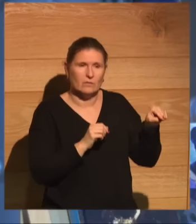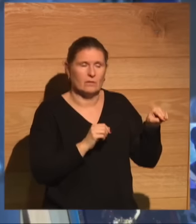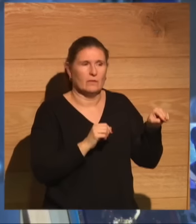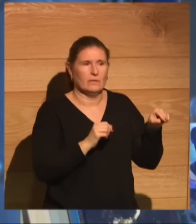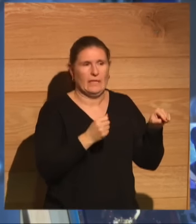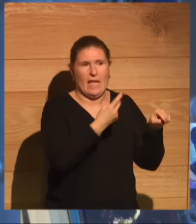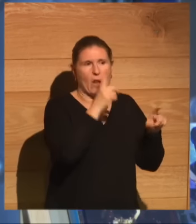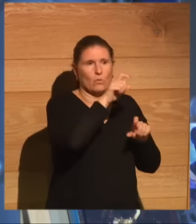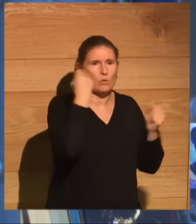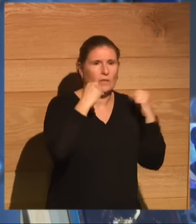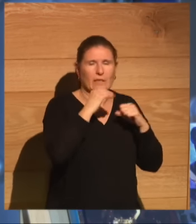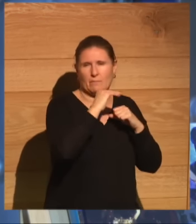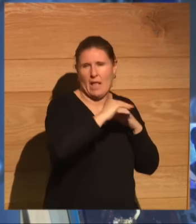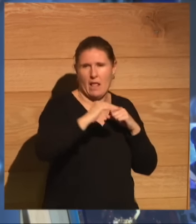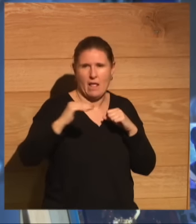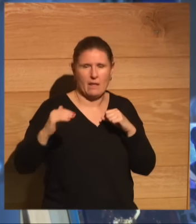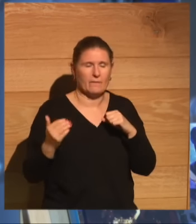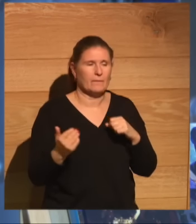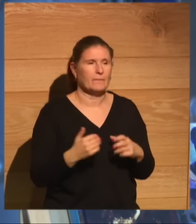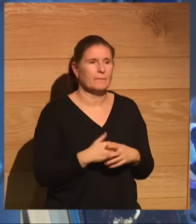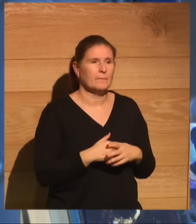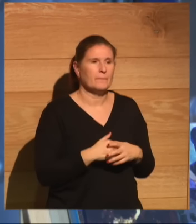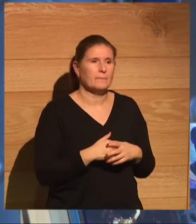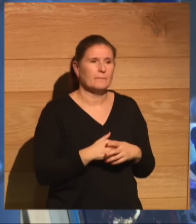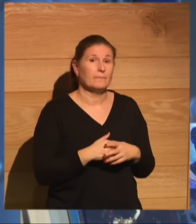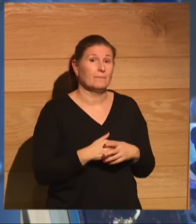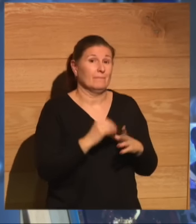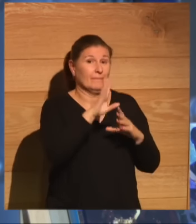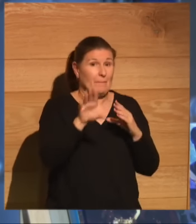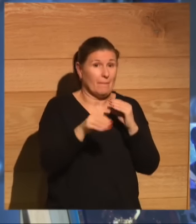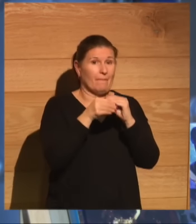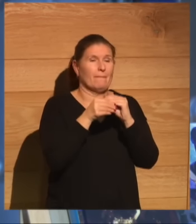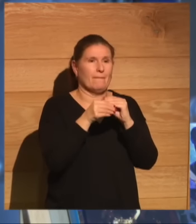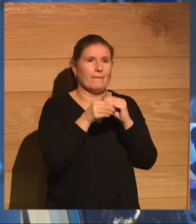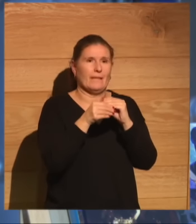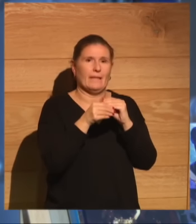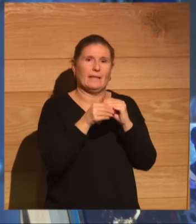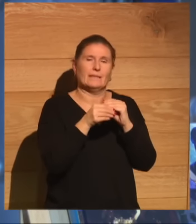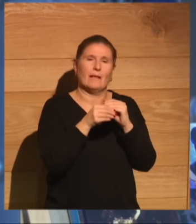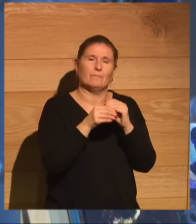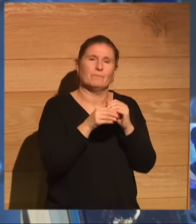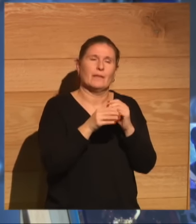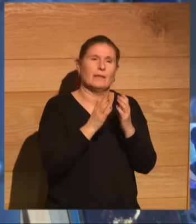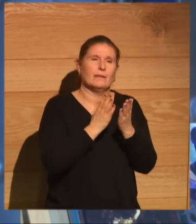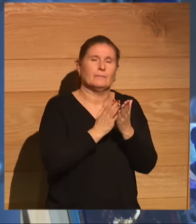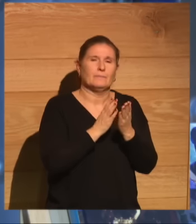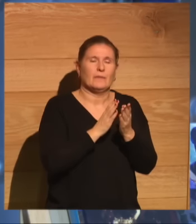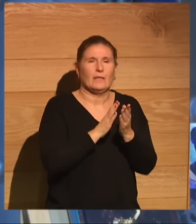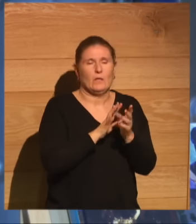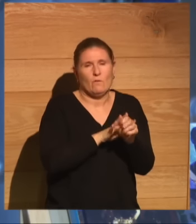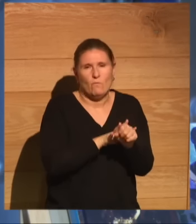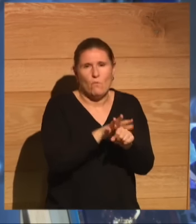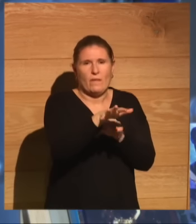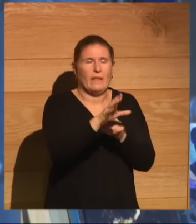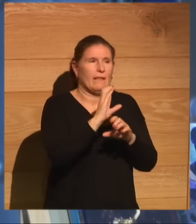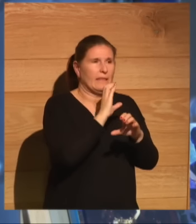personajes, sobre todo villanos, malvados, le añade esa nueva corriente del cómic en ese momento, en